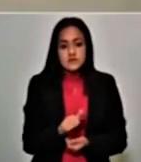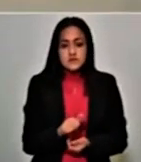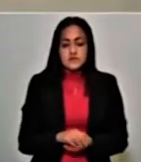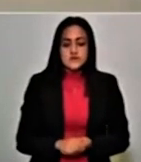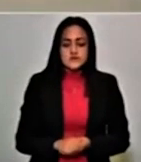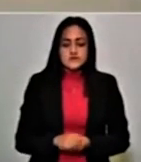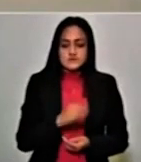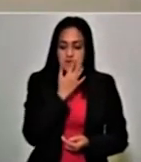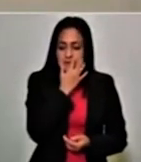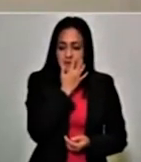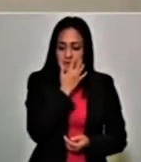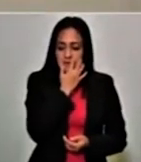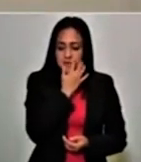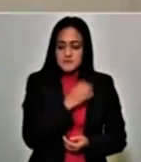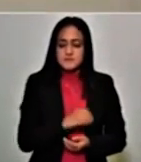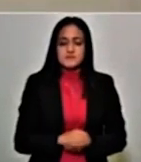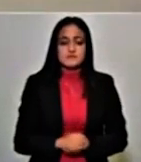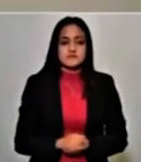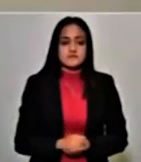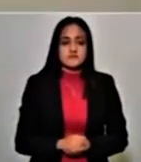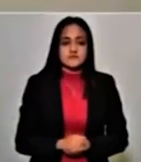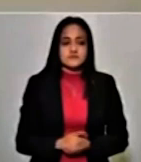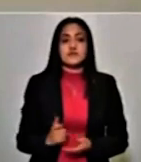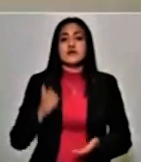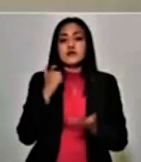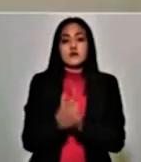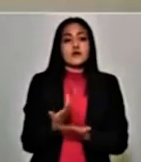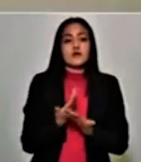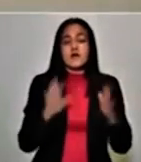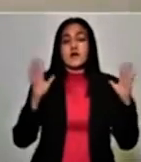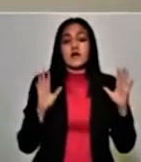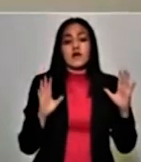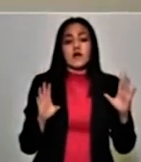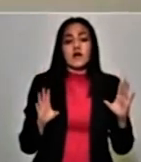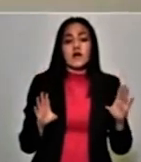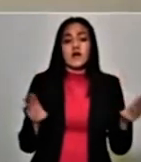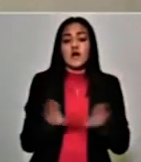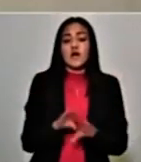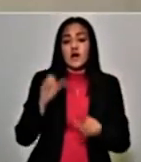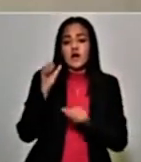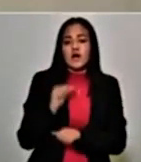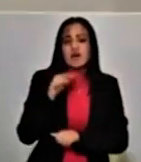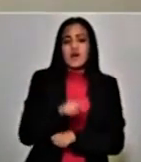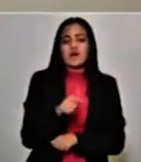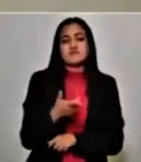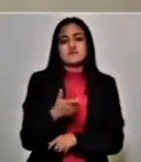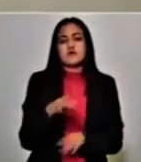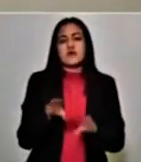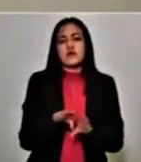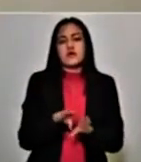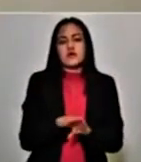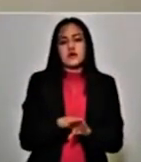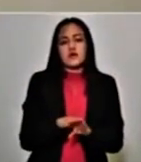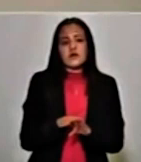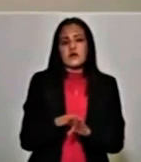los liberáramos del pago de cualquier carga fiscal, que eso era